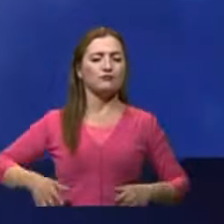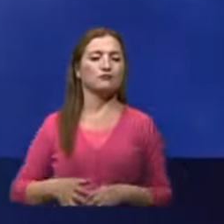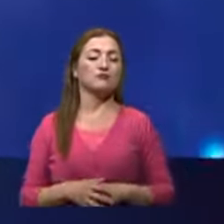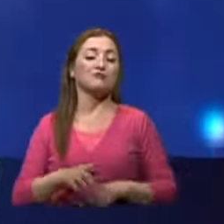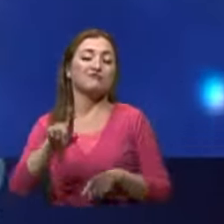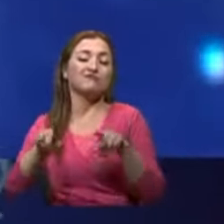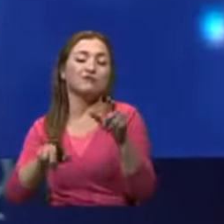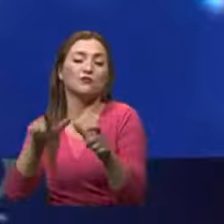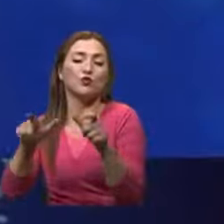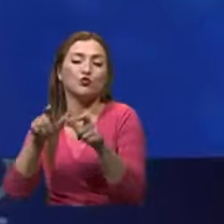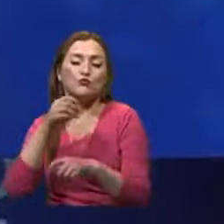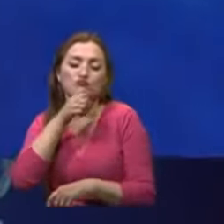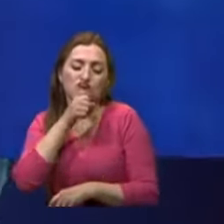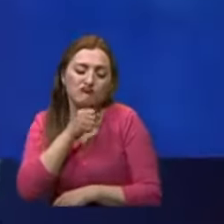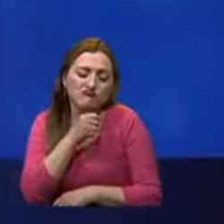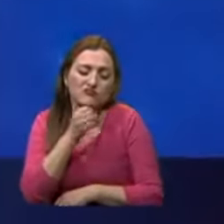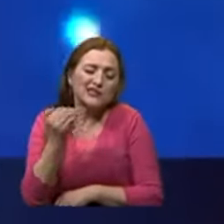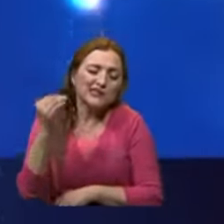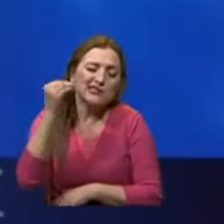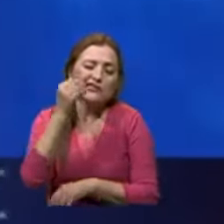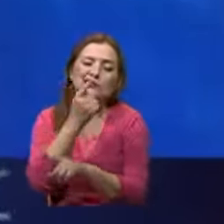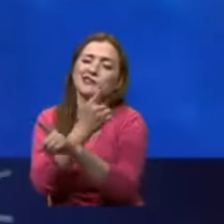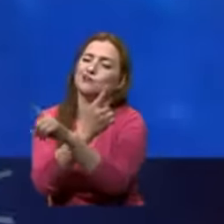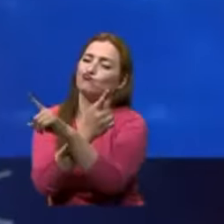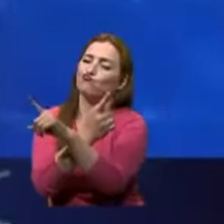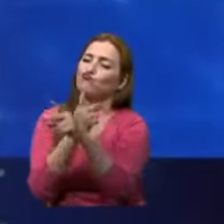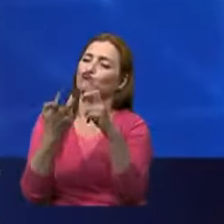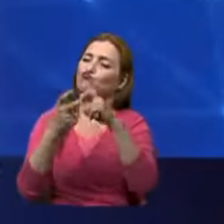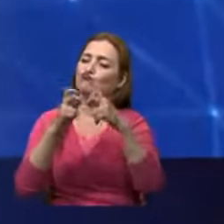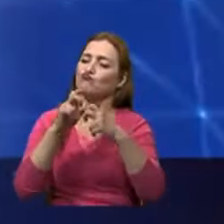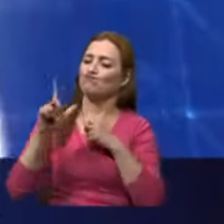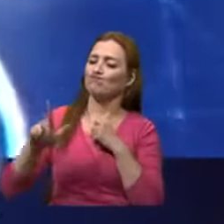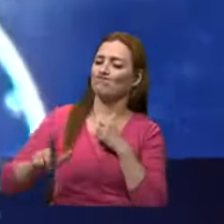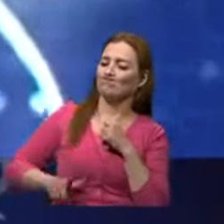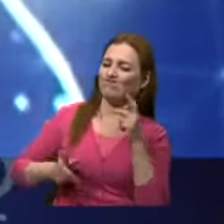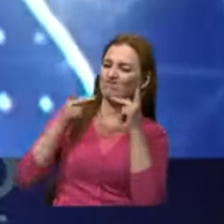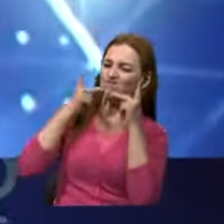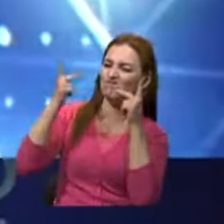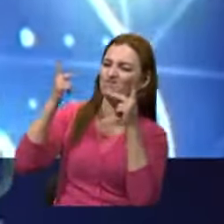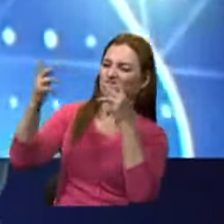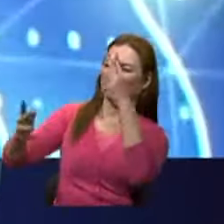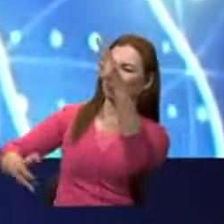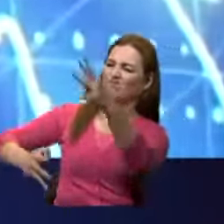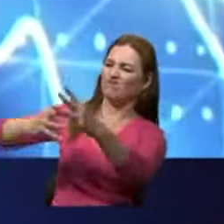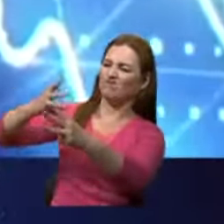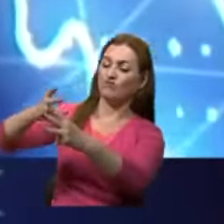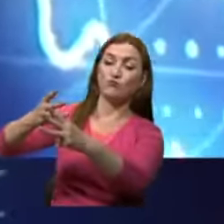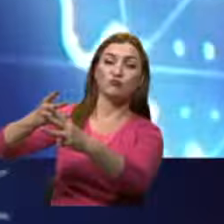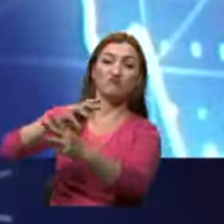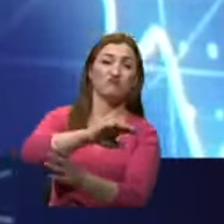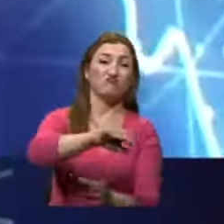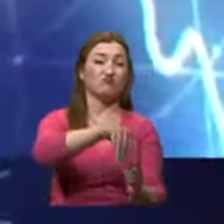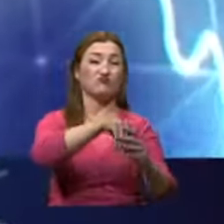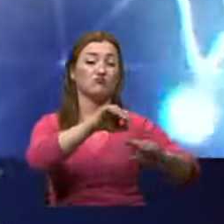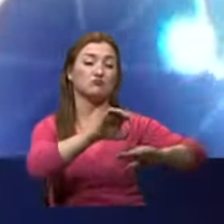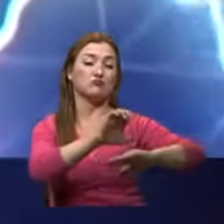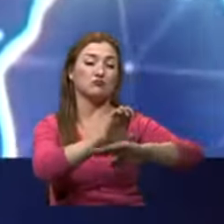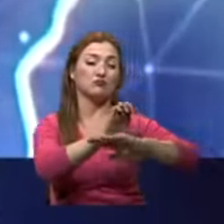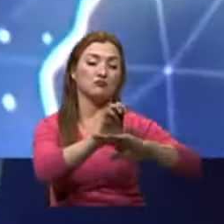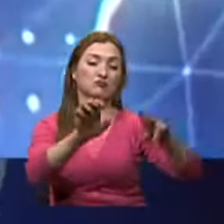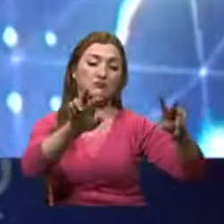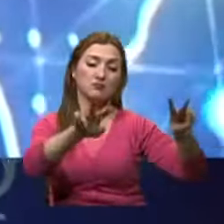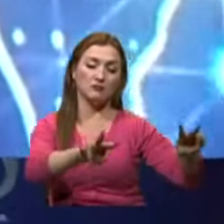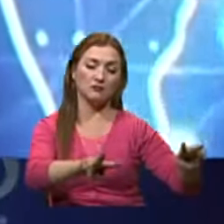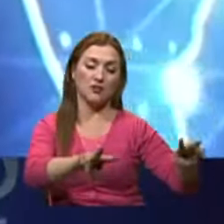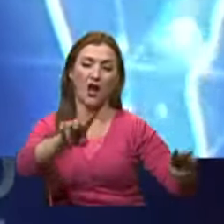población de edad avanzada. Son un problema de salud pública en todo el planeta, incluido el Ecuador, especialmente en aquellos países donde la población